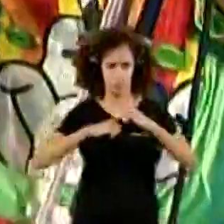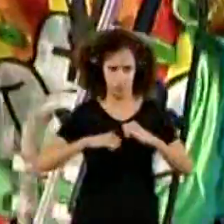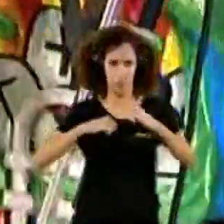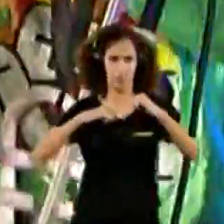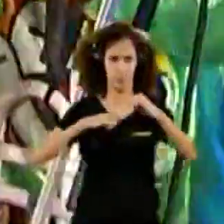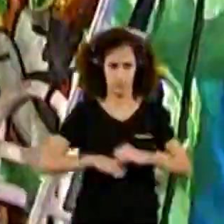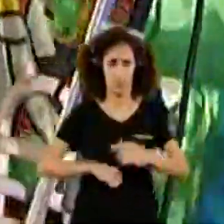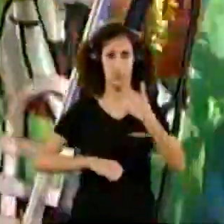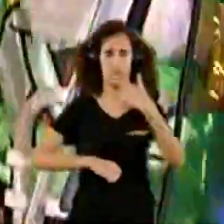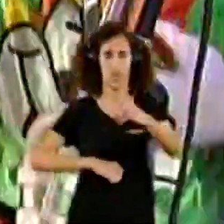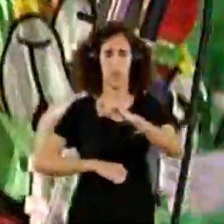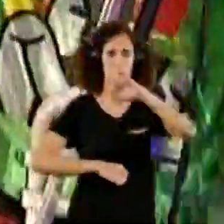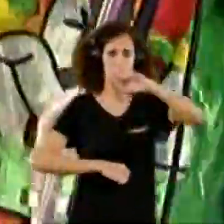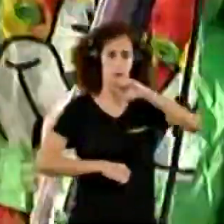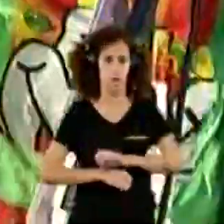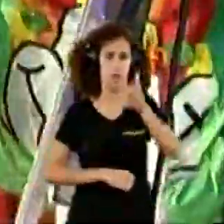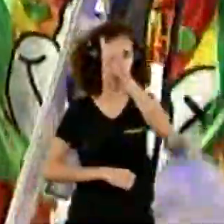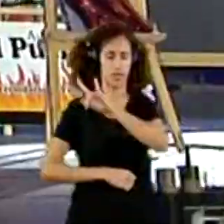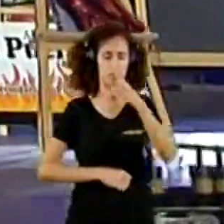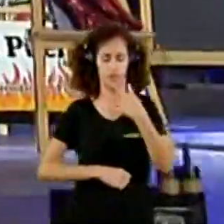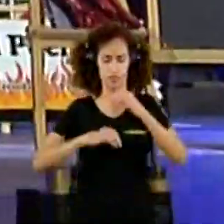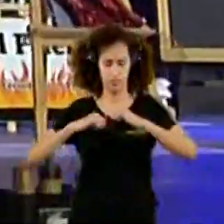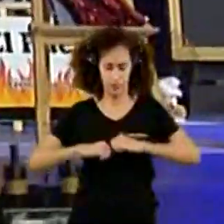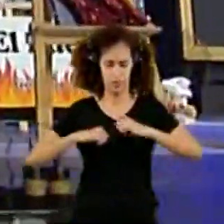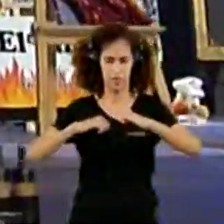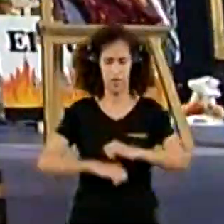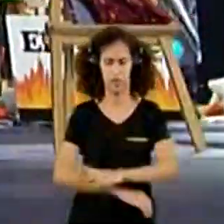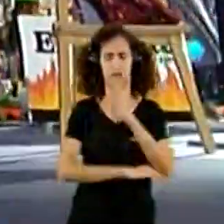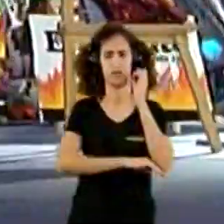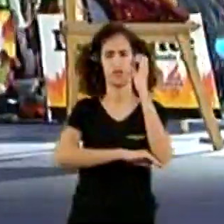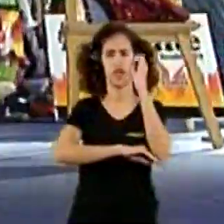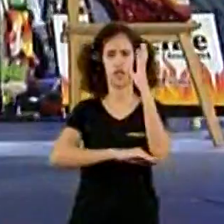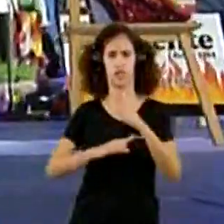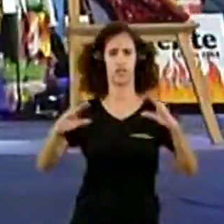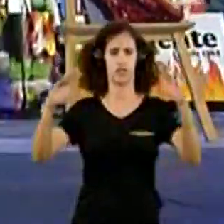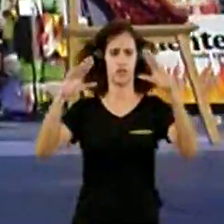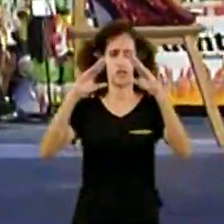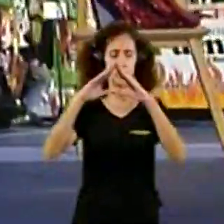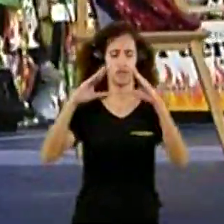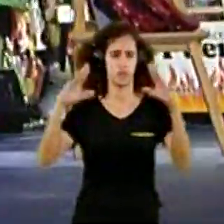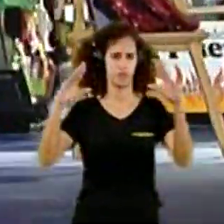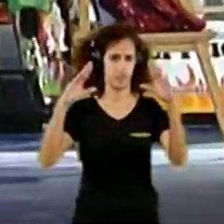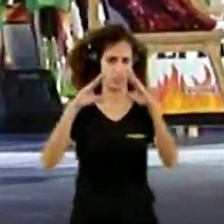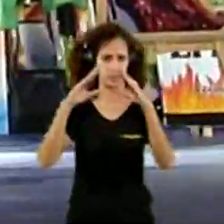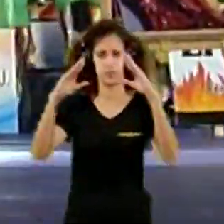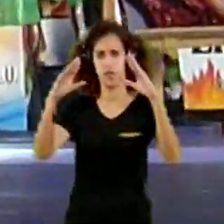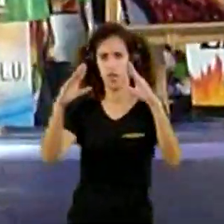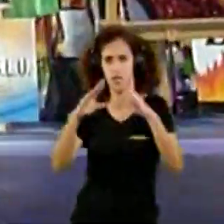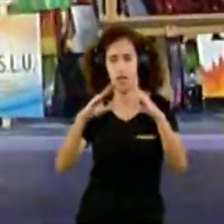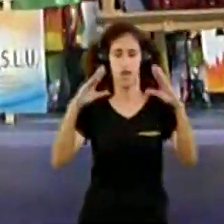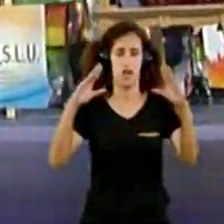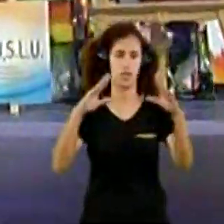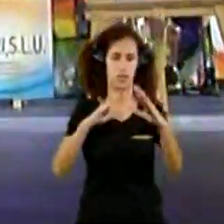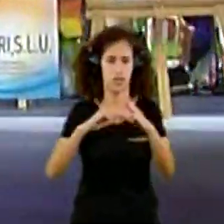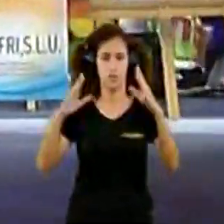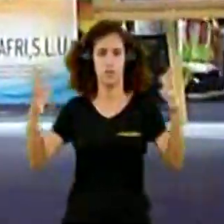También dijo el obispo de Canarias en la misa que él convocaba, animaba